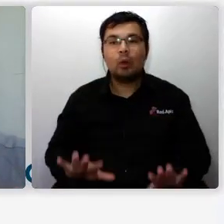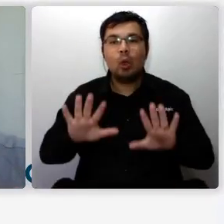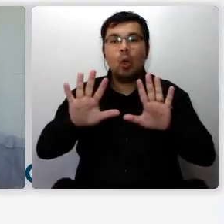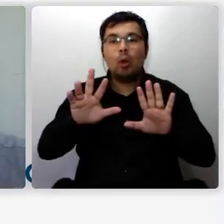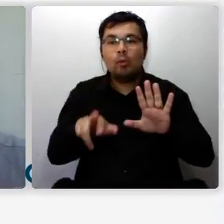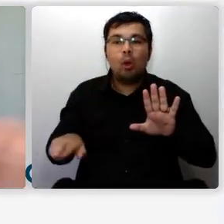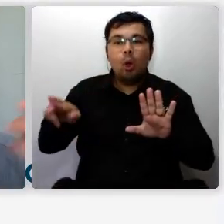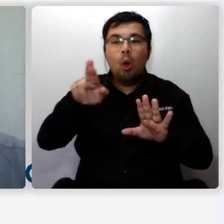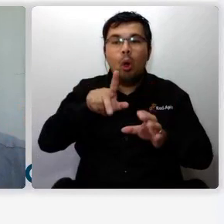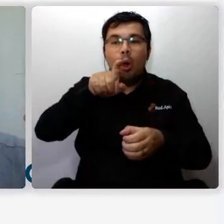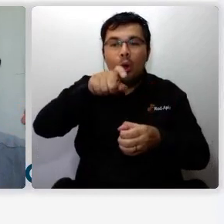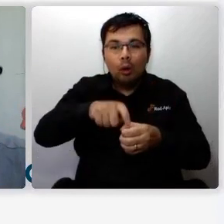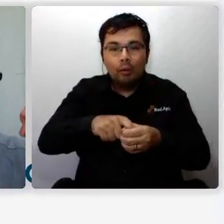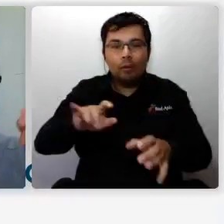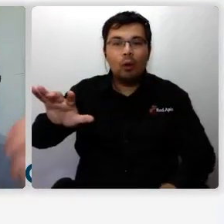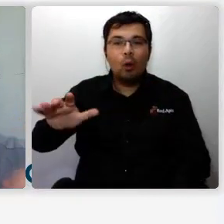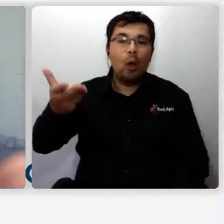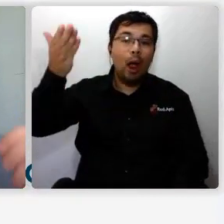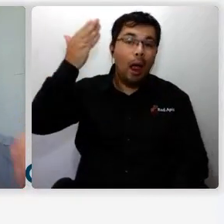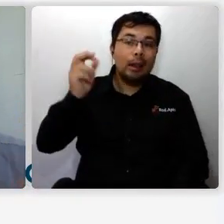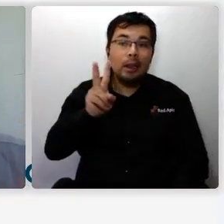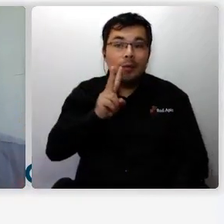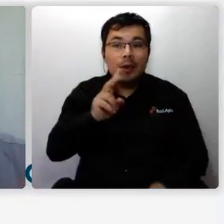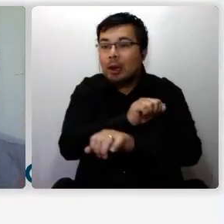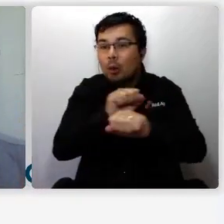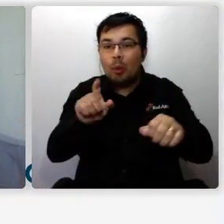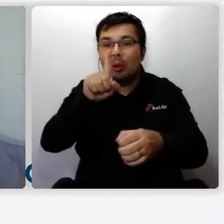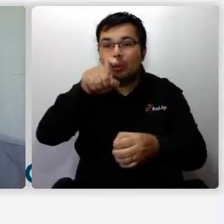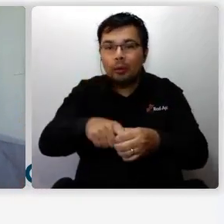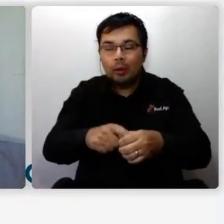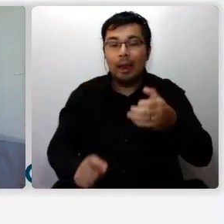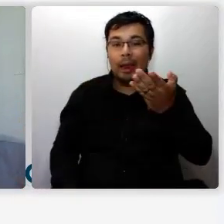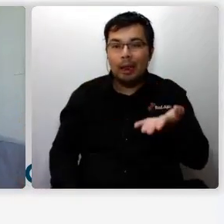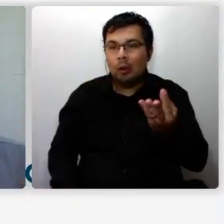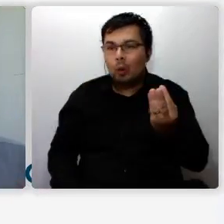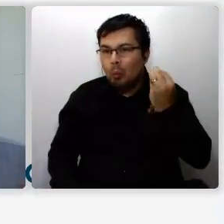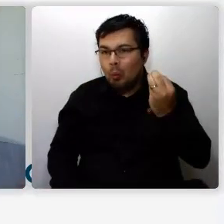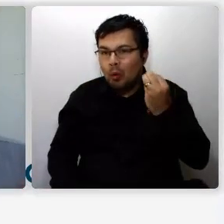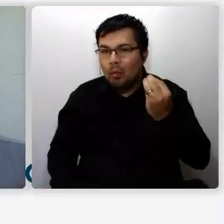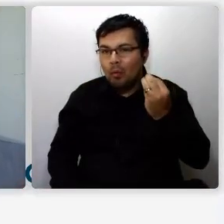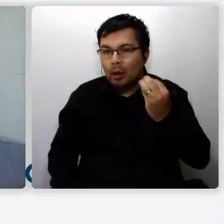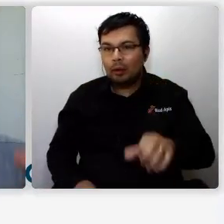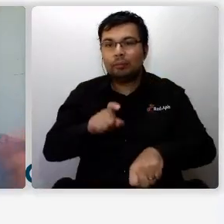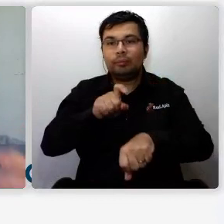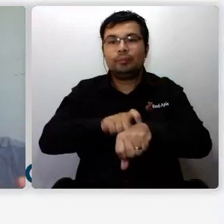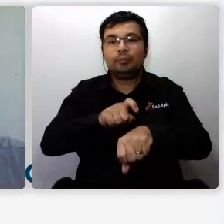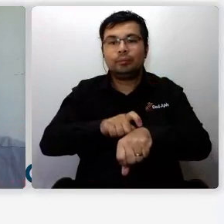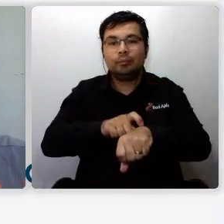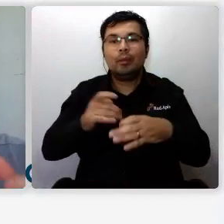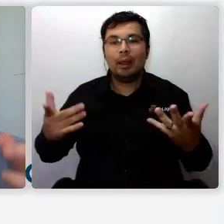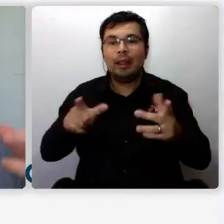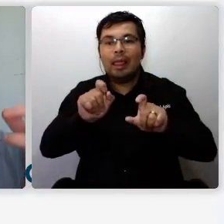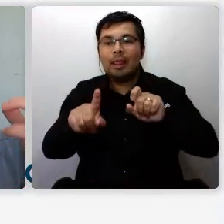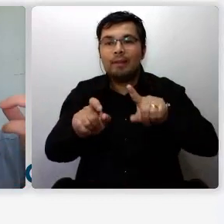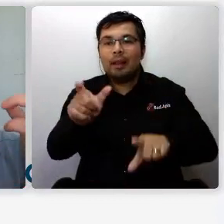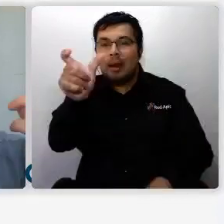conectarse el día viernes, porque es una excelente instancia esto de la Defensoría del Contribuyente. ¿Para qué